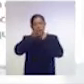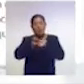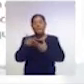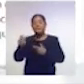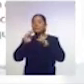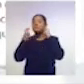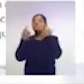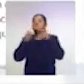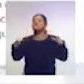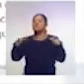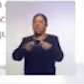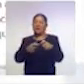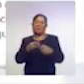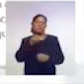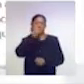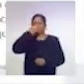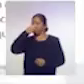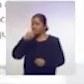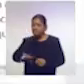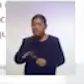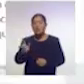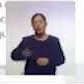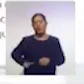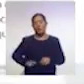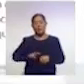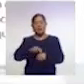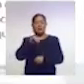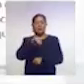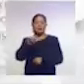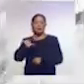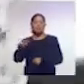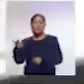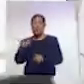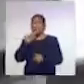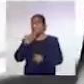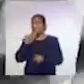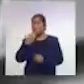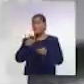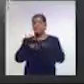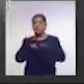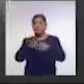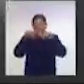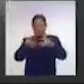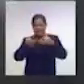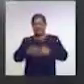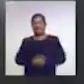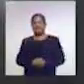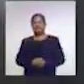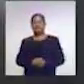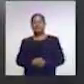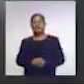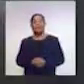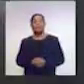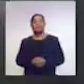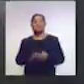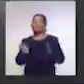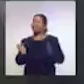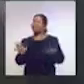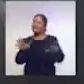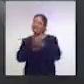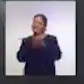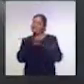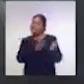la reunión que sostuvo con el gobernador Mena. Ya nos encontramos de este lado del